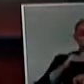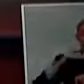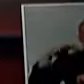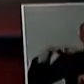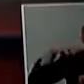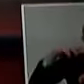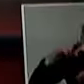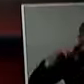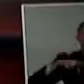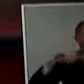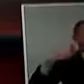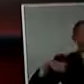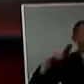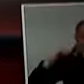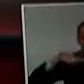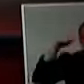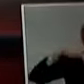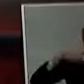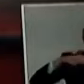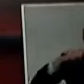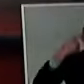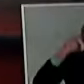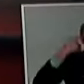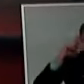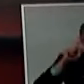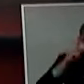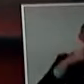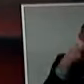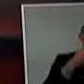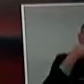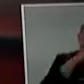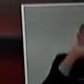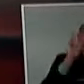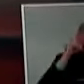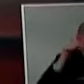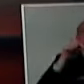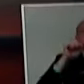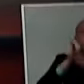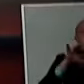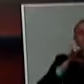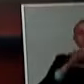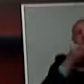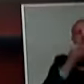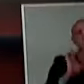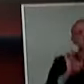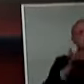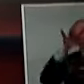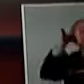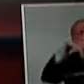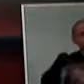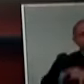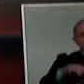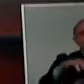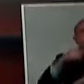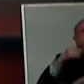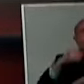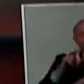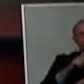capital, como hemos venido diciendo, aunque sí puede haber alguna salpicadura que brinque el malecón, que hace algún